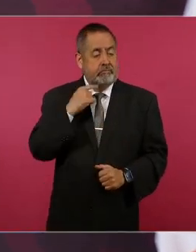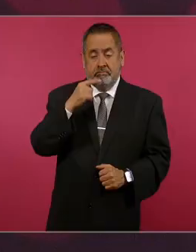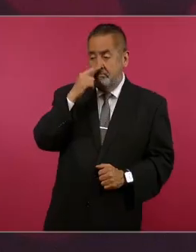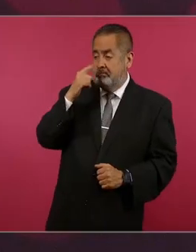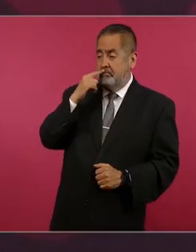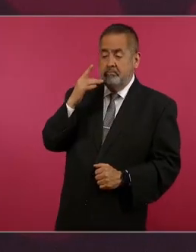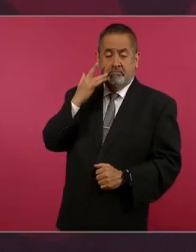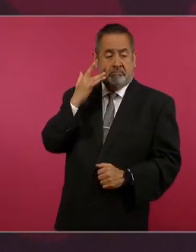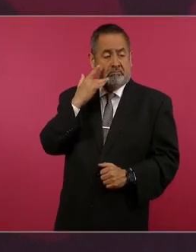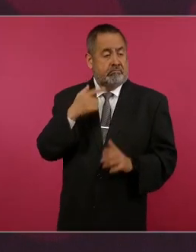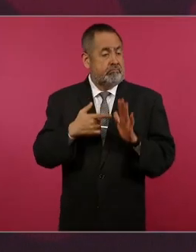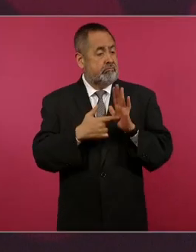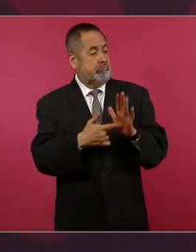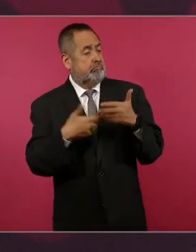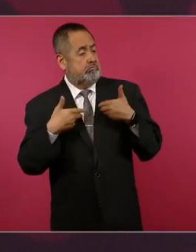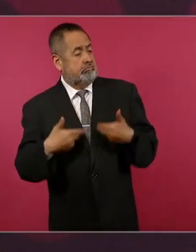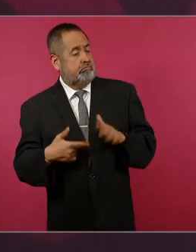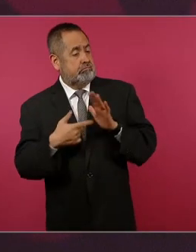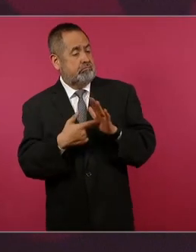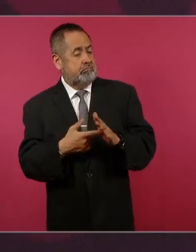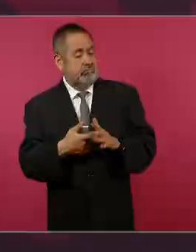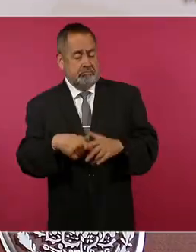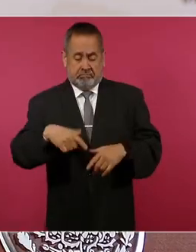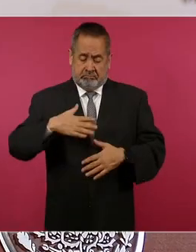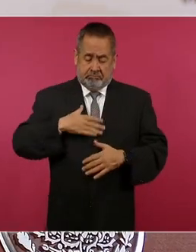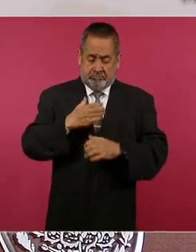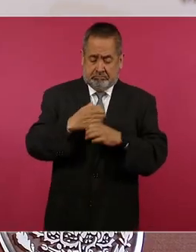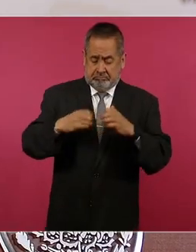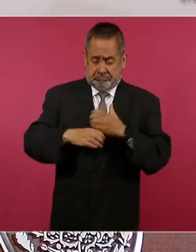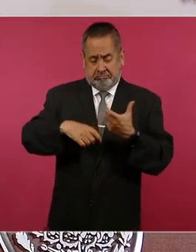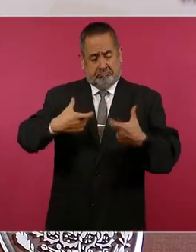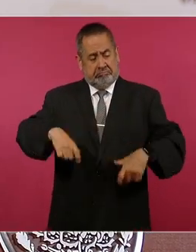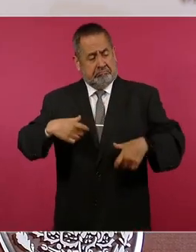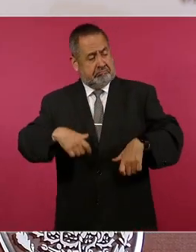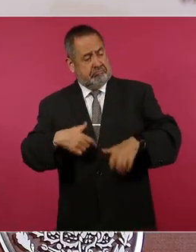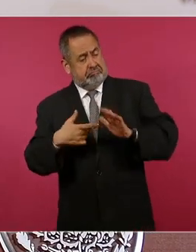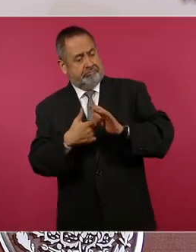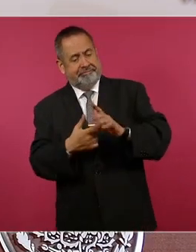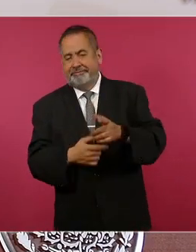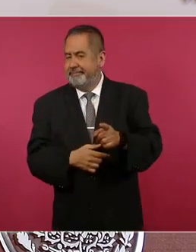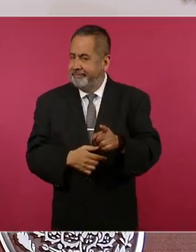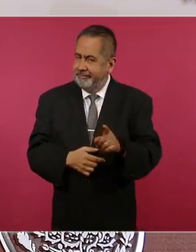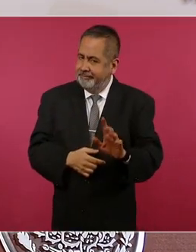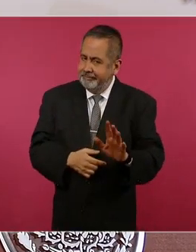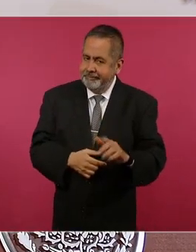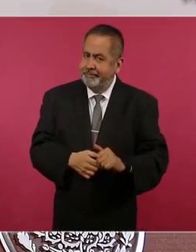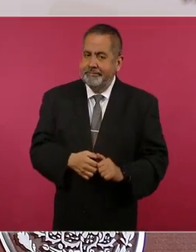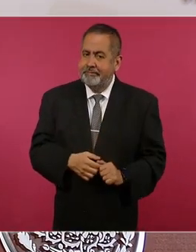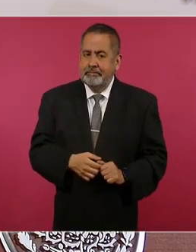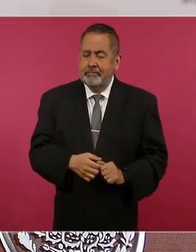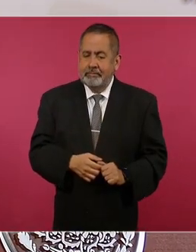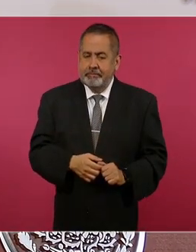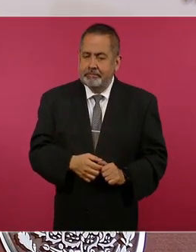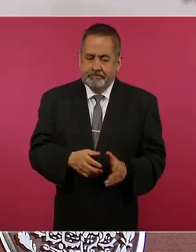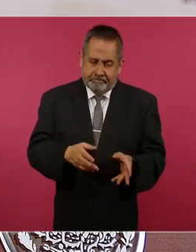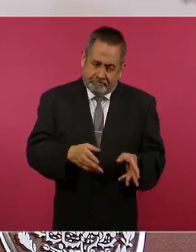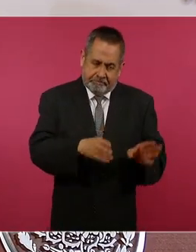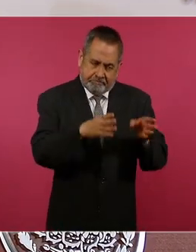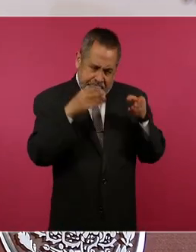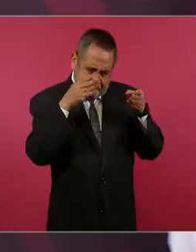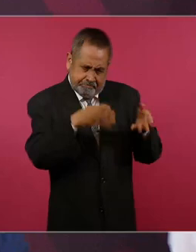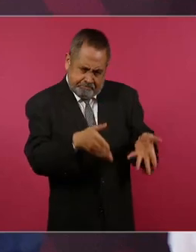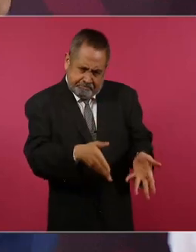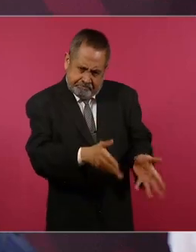lo material, pues que se dedique